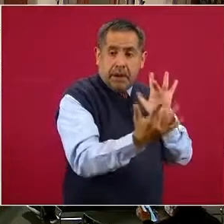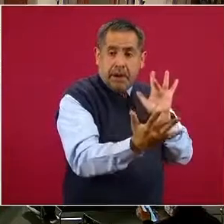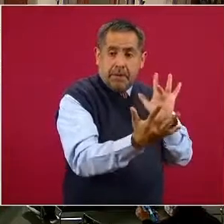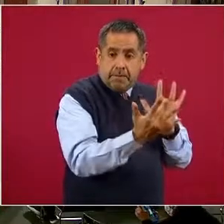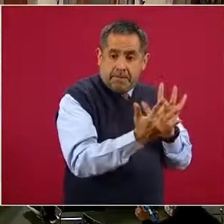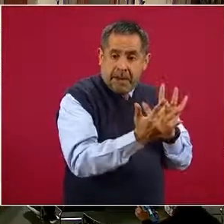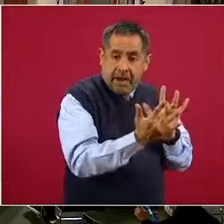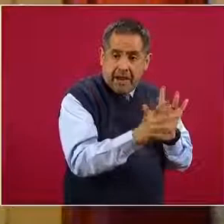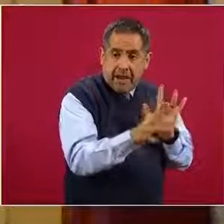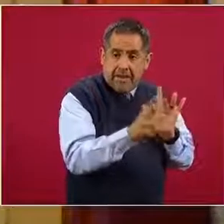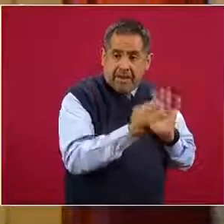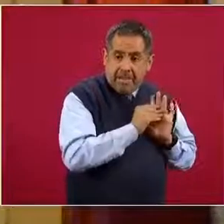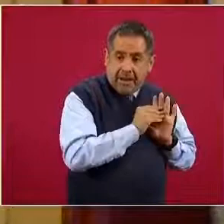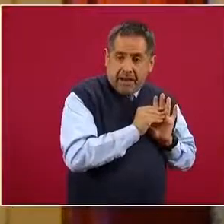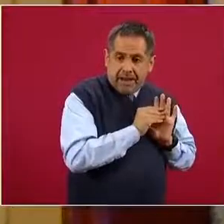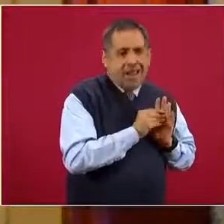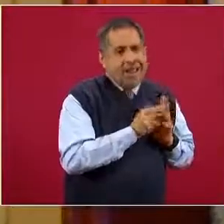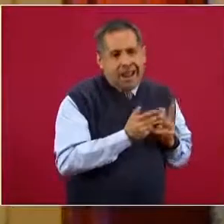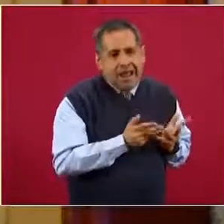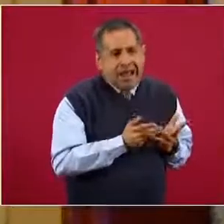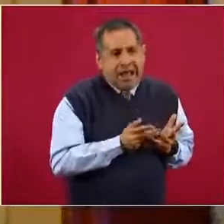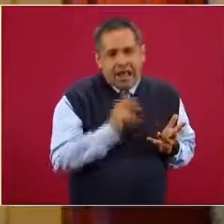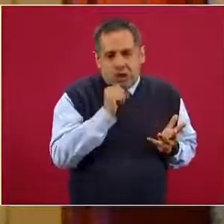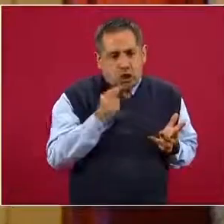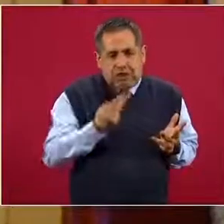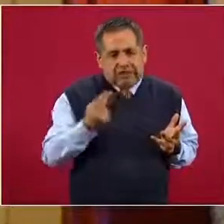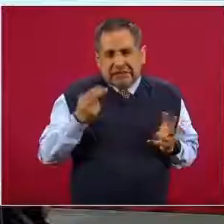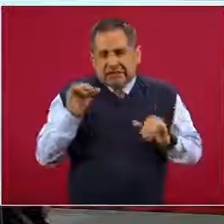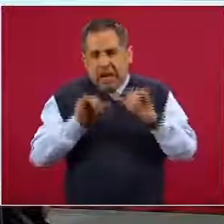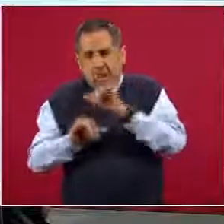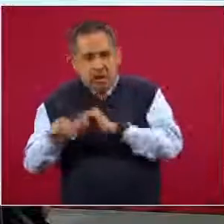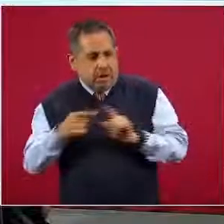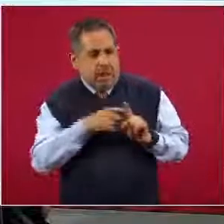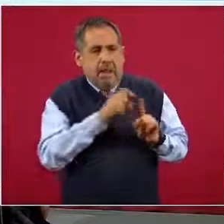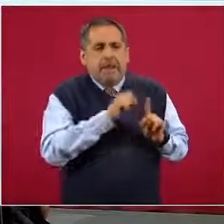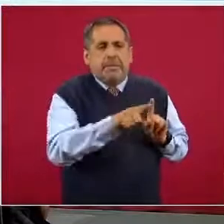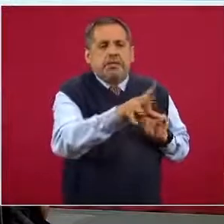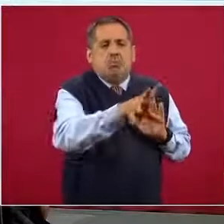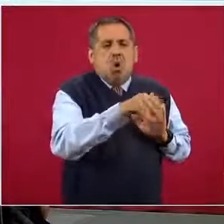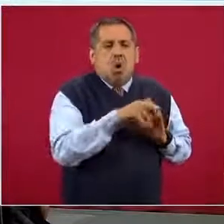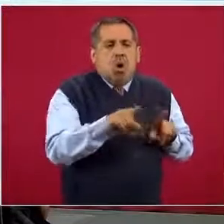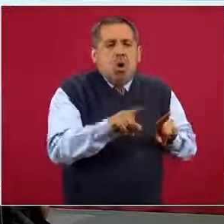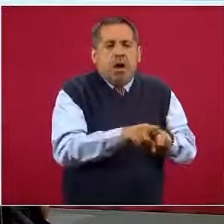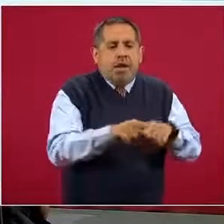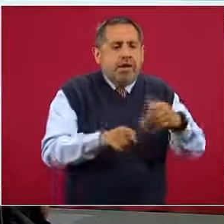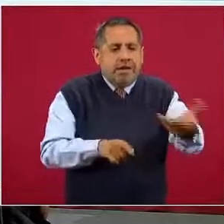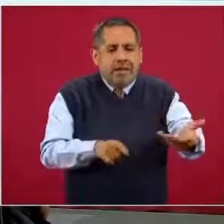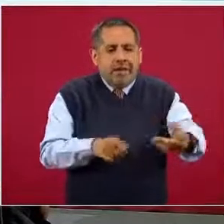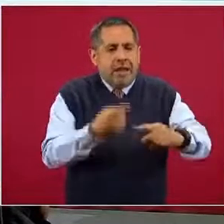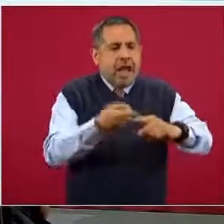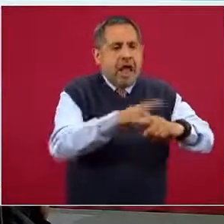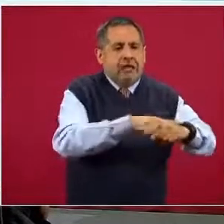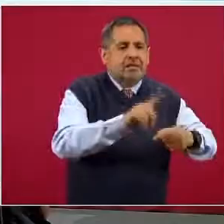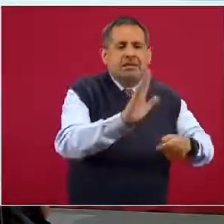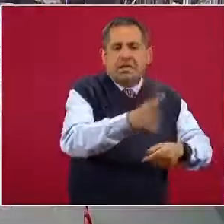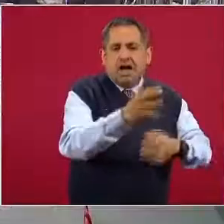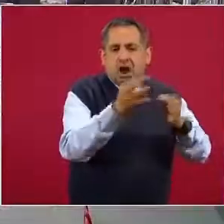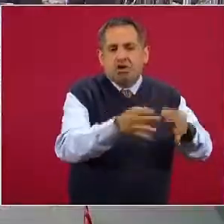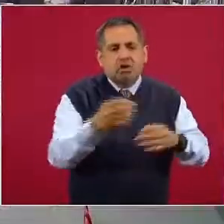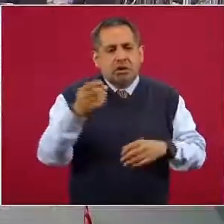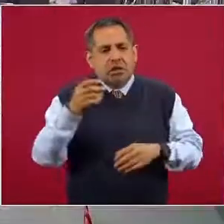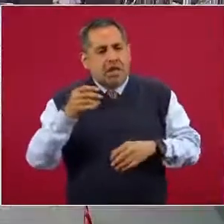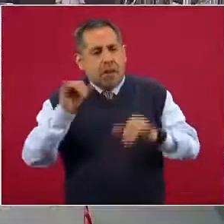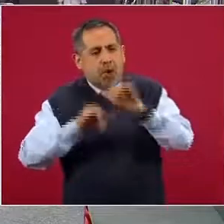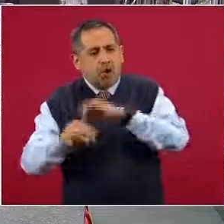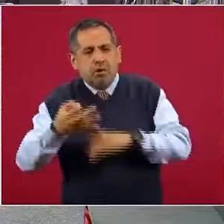realmente la enfermedad es por virus SARS-CoV-2, si es contacto de una persona previamente confirmada por